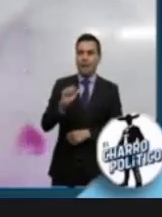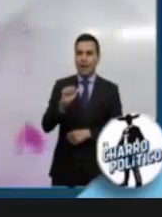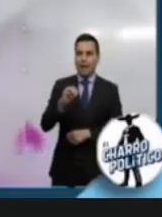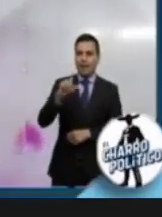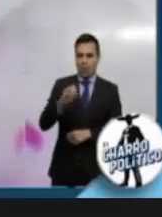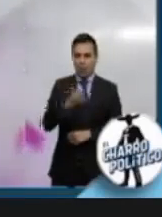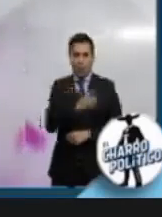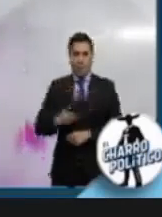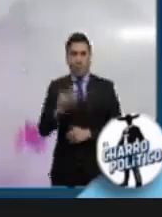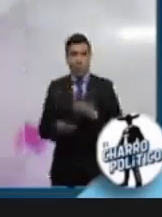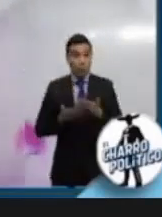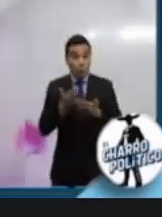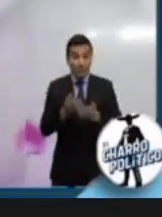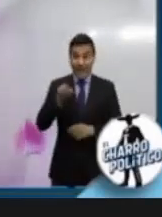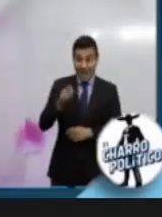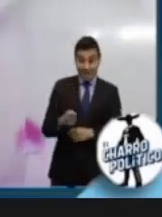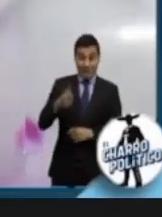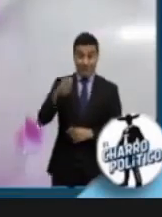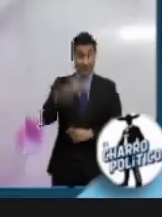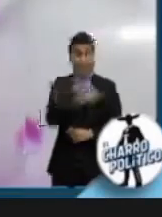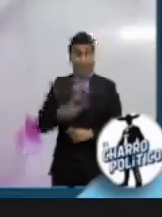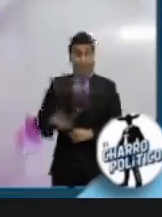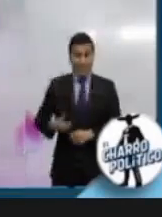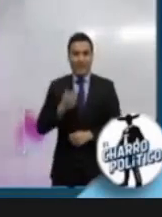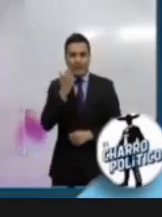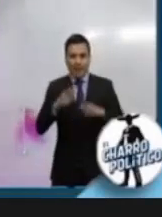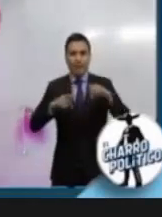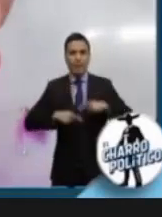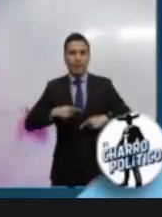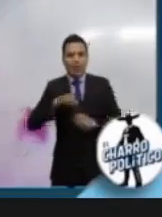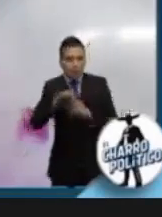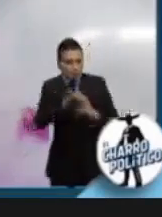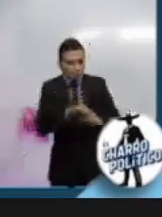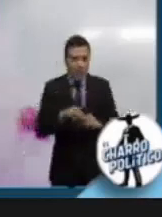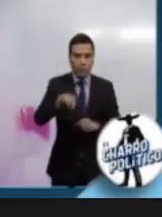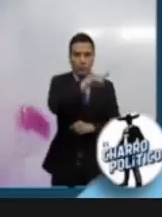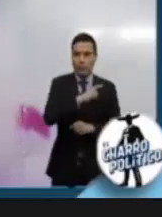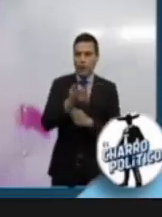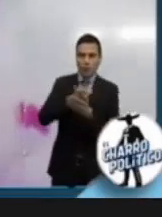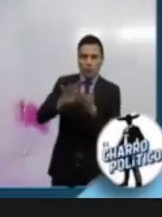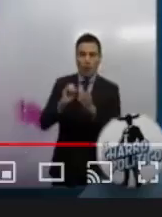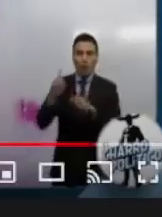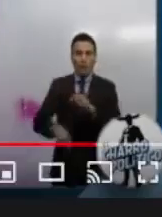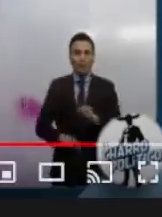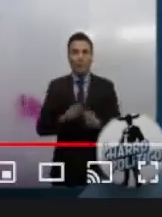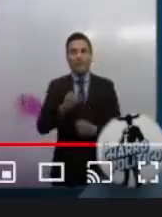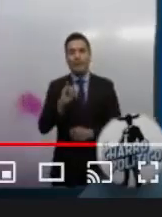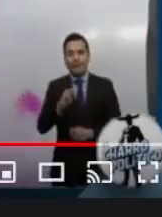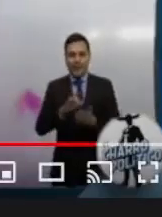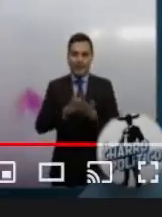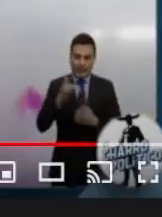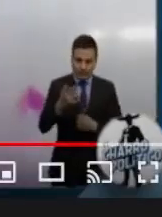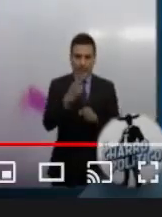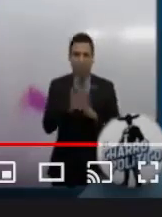Obrador, quien es el primero en la historia en someterse al escrutinio de la gente. Gracias al INE, buenas tardes a todos por la invitación y